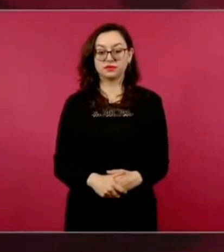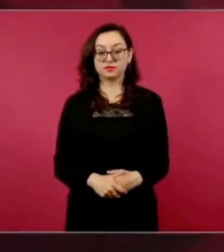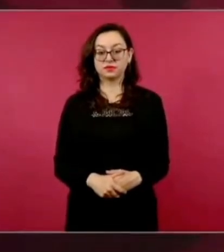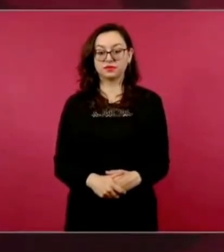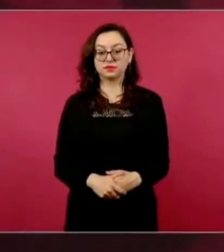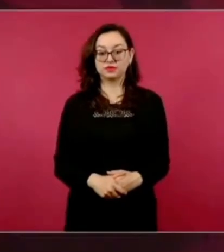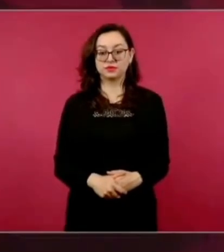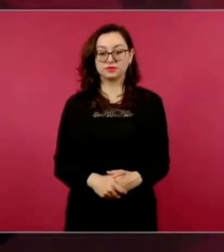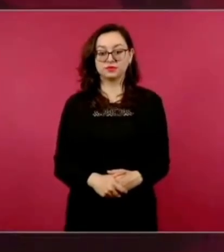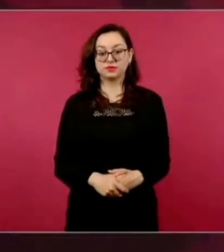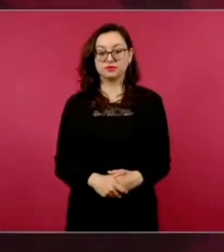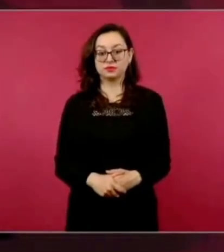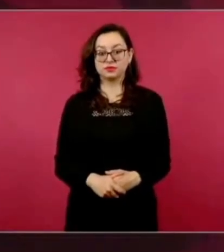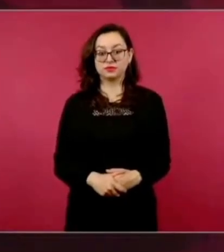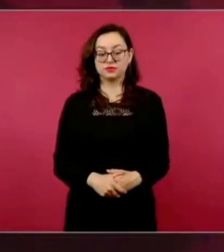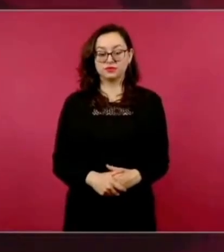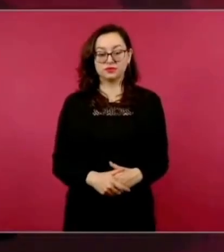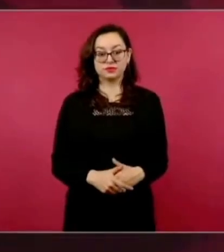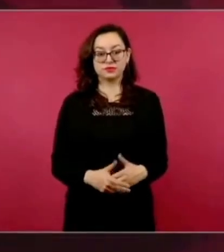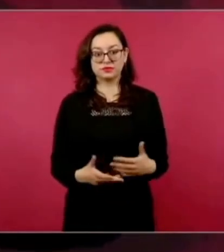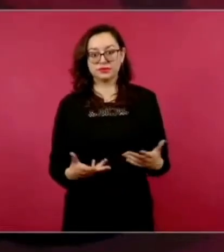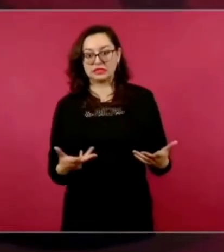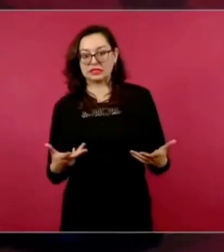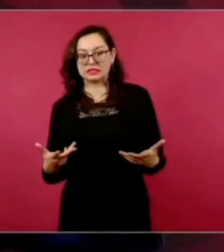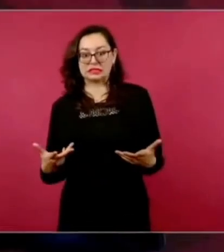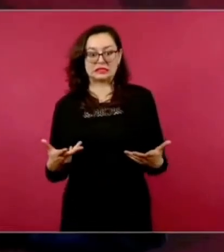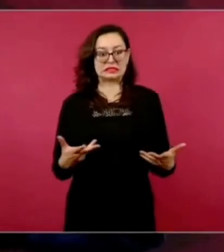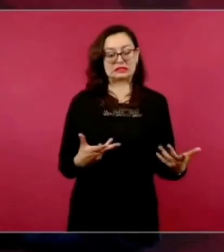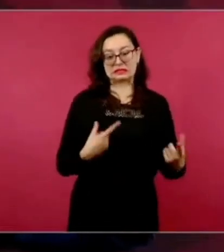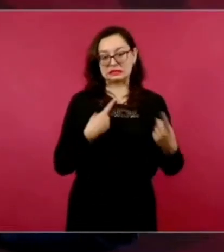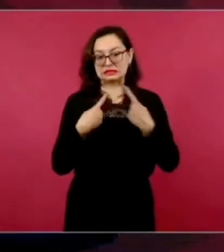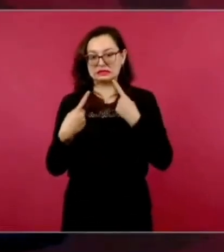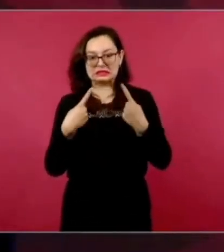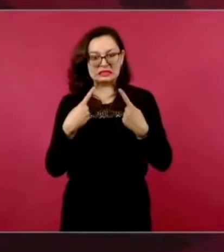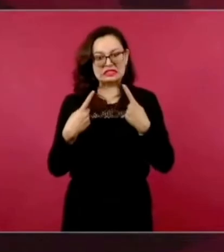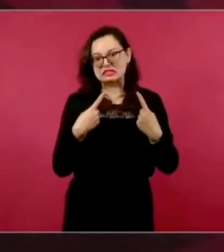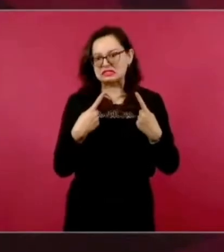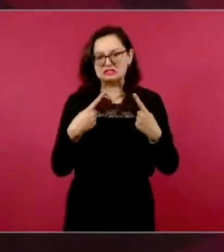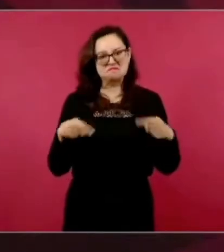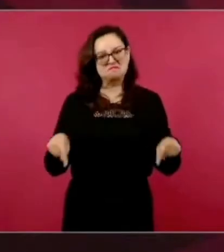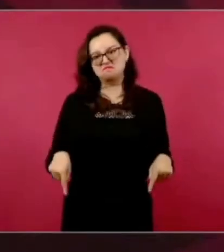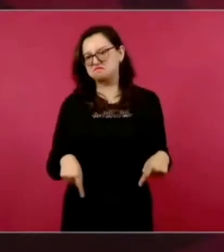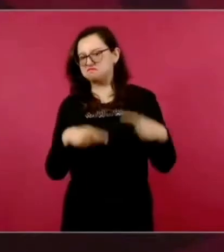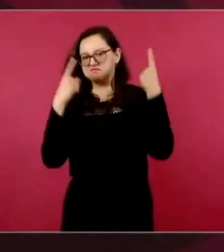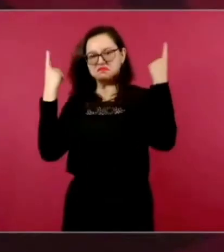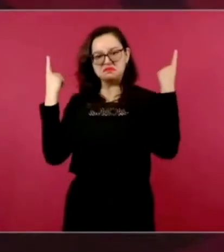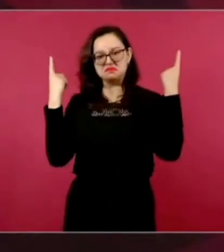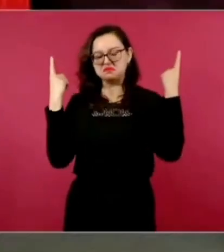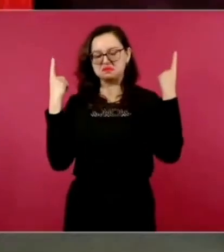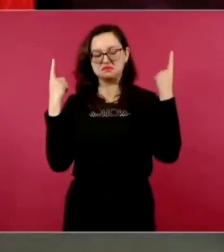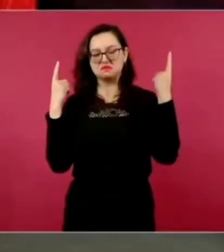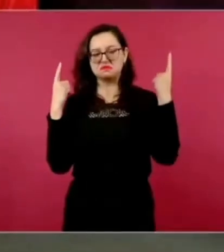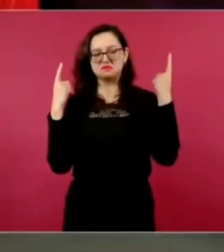Y se rompieron las negociaciones.